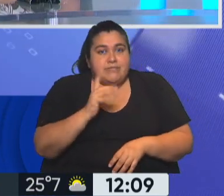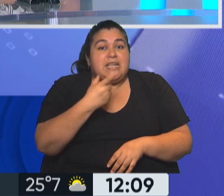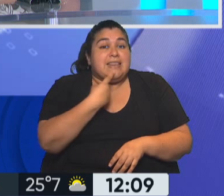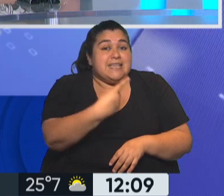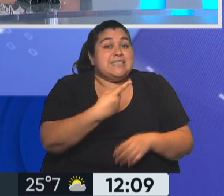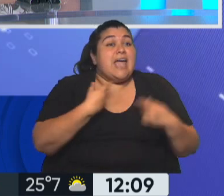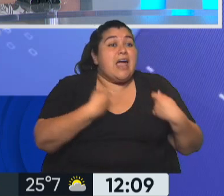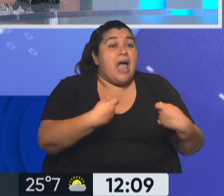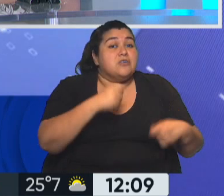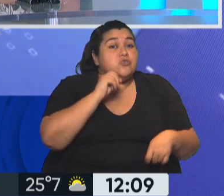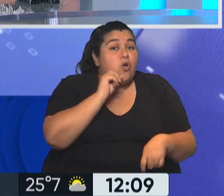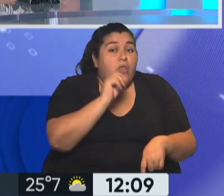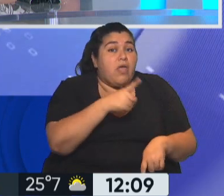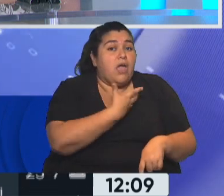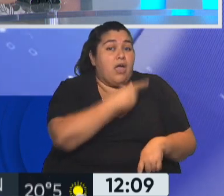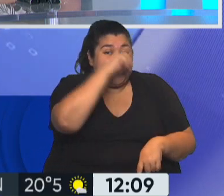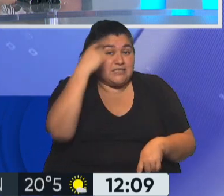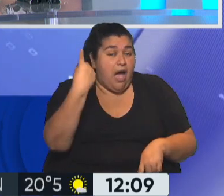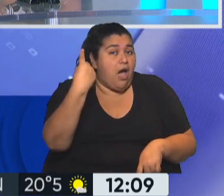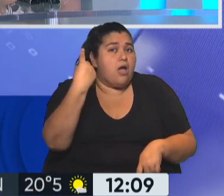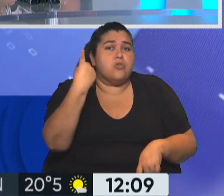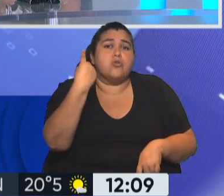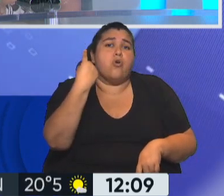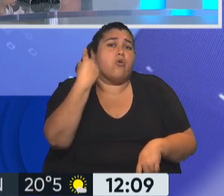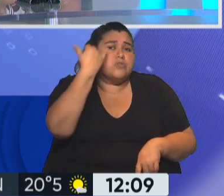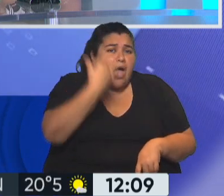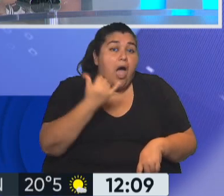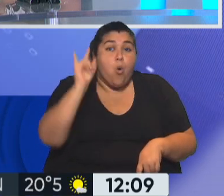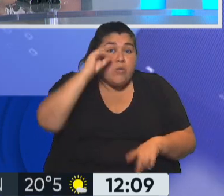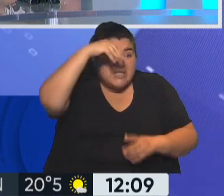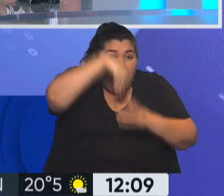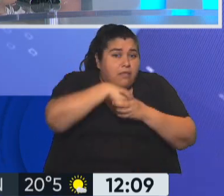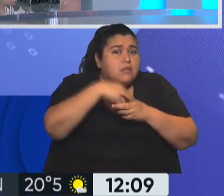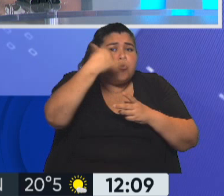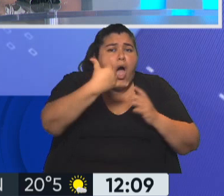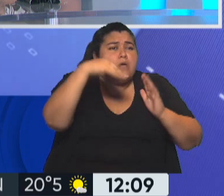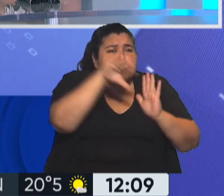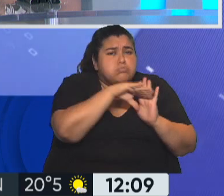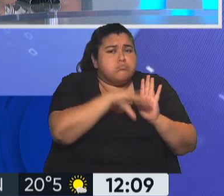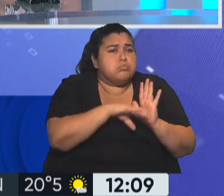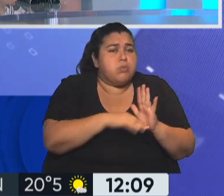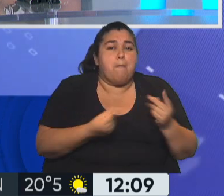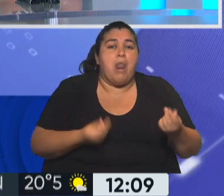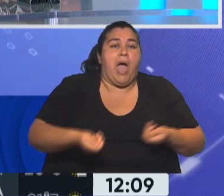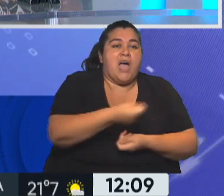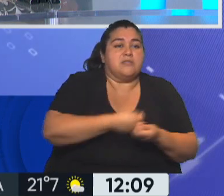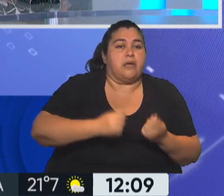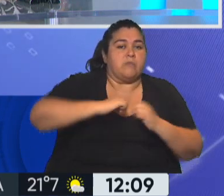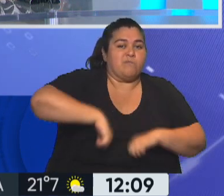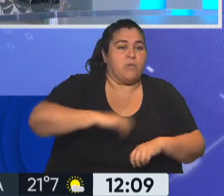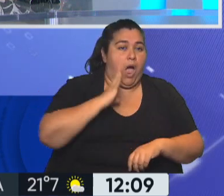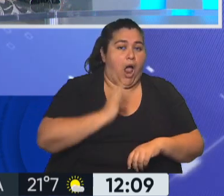Estado en el mundo universitario son todos gastos registrados. No hay forma de que circule dinero por